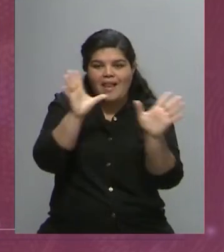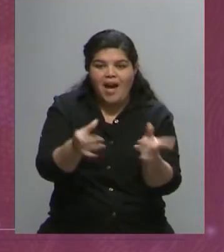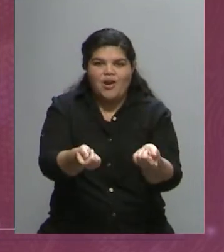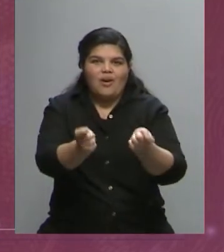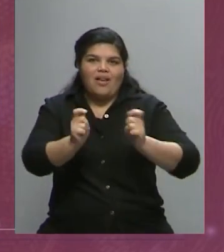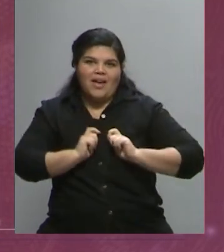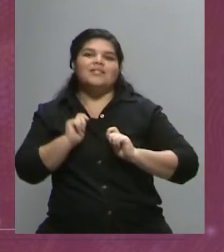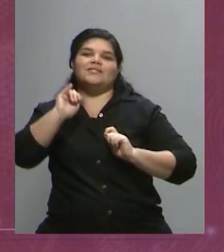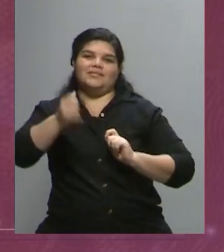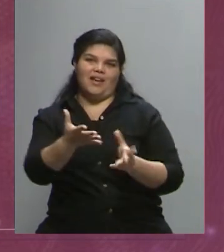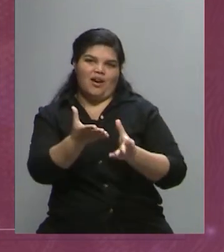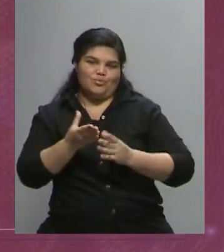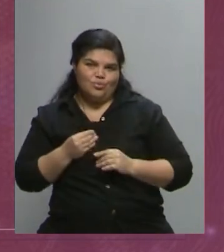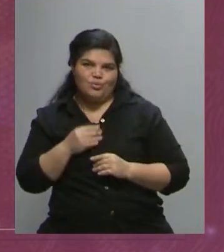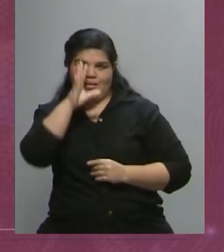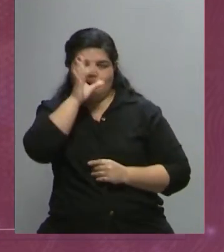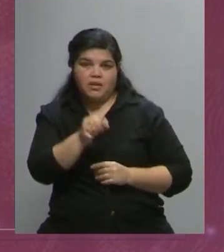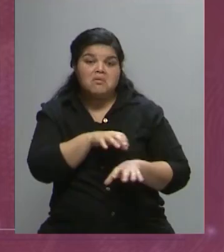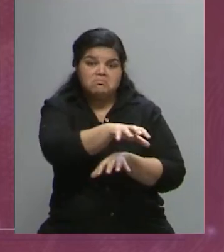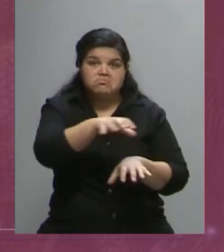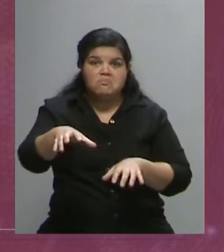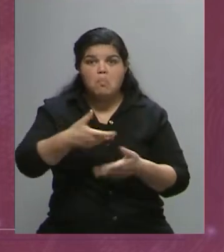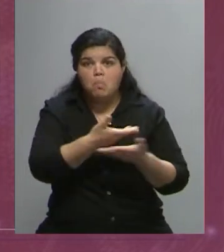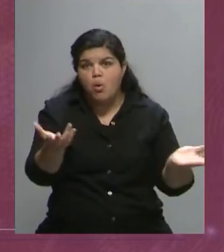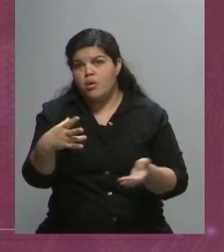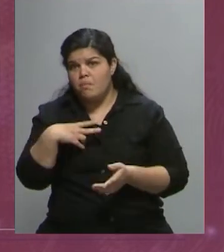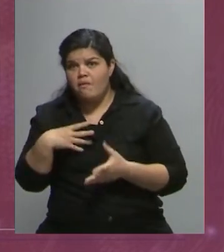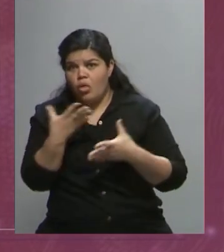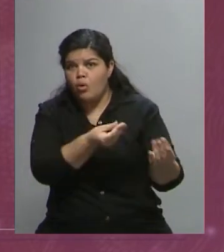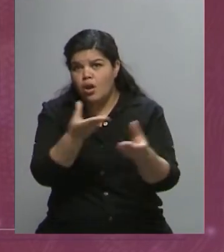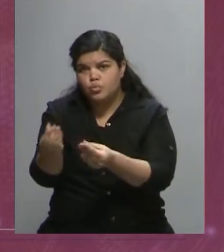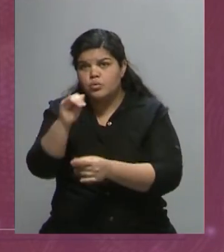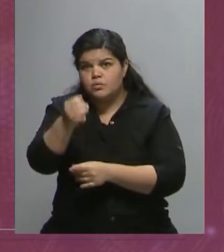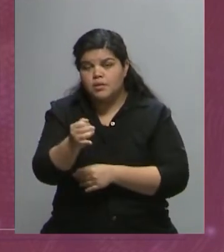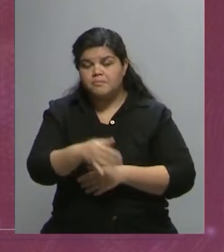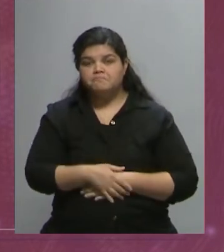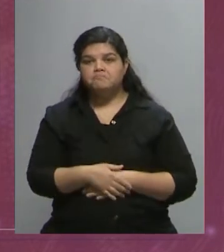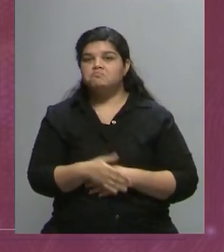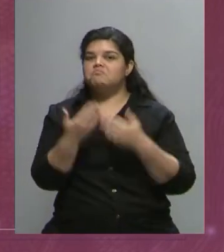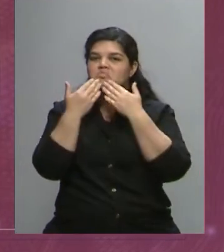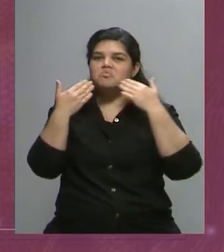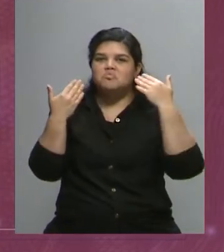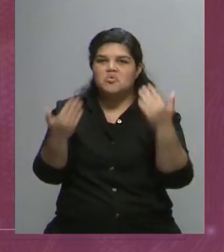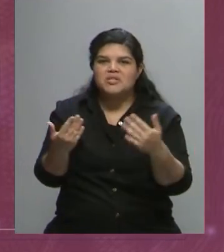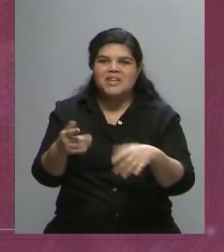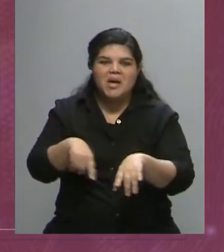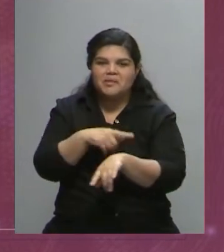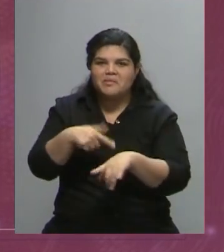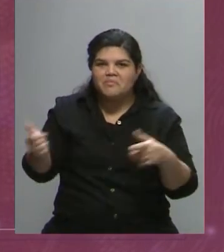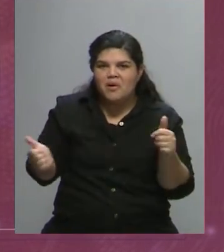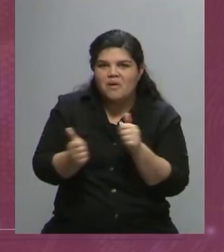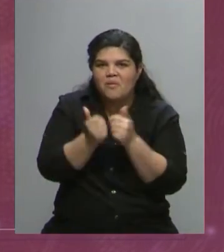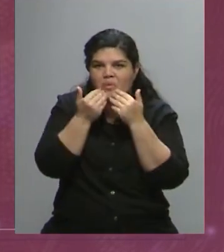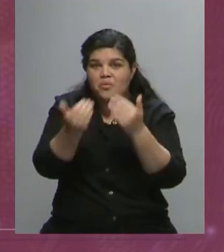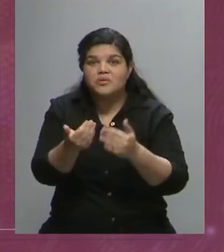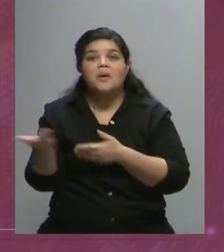muchísimas instituciones del sector privado y público. Bueno, Walter, nosotros te agradecemos estos minutos con nosotros y bueno,